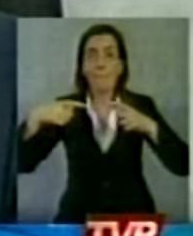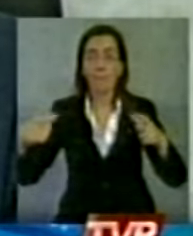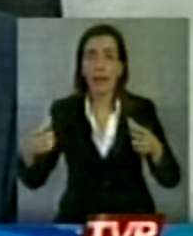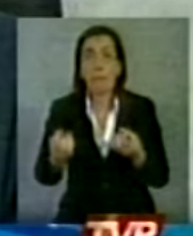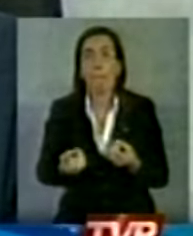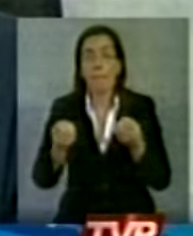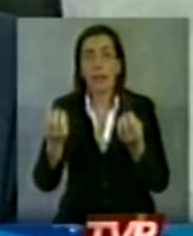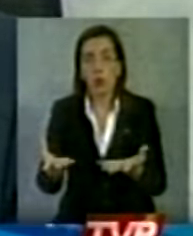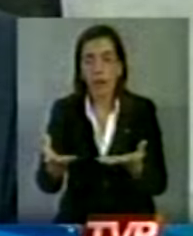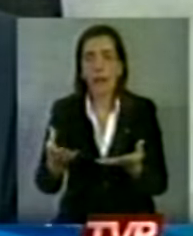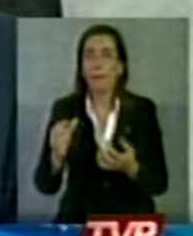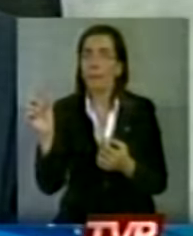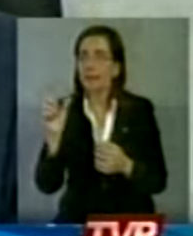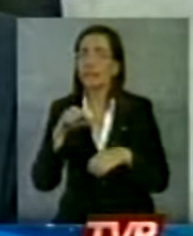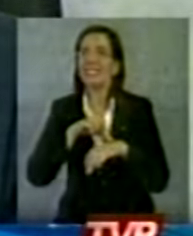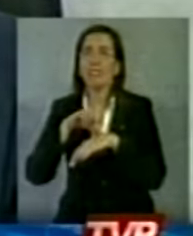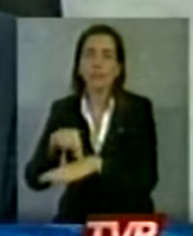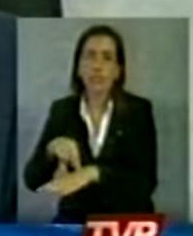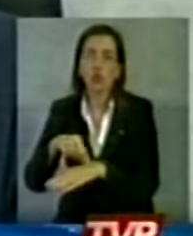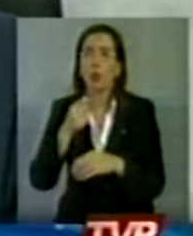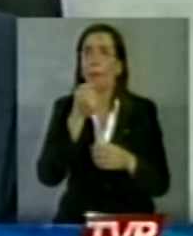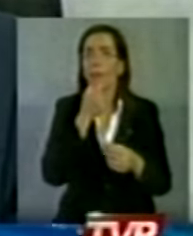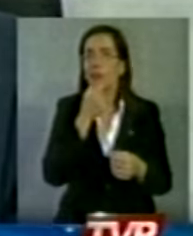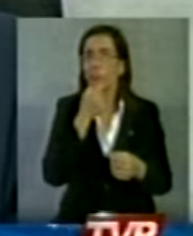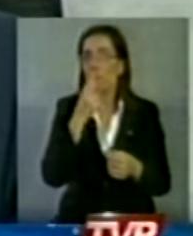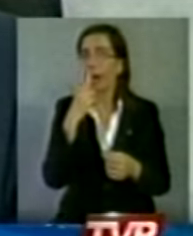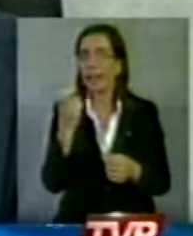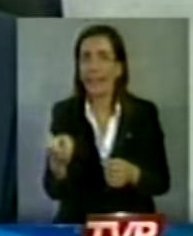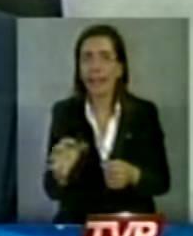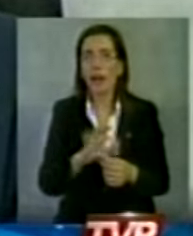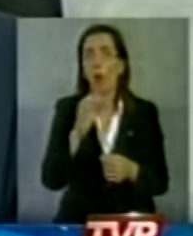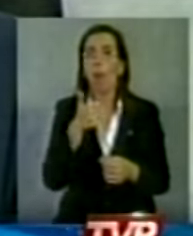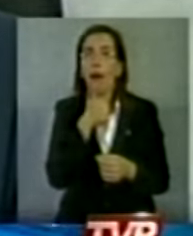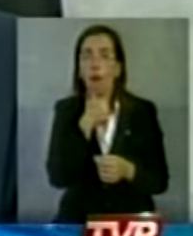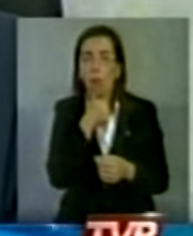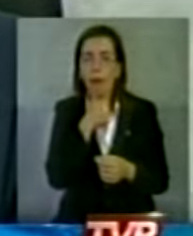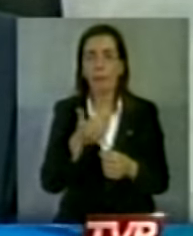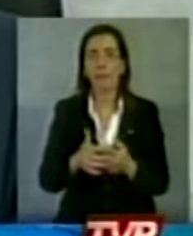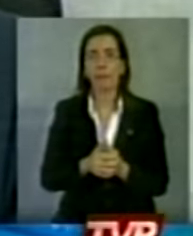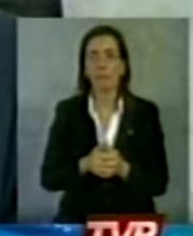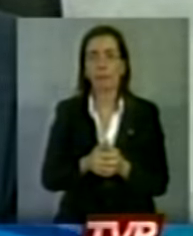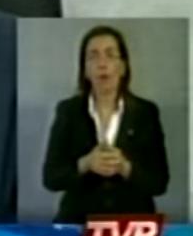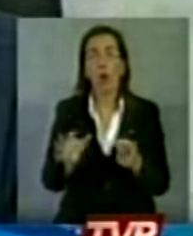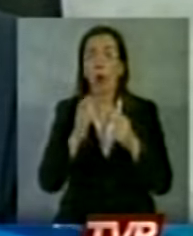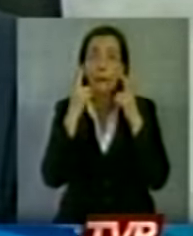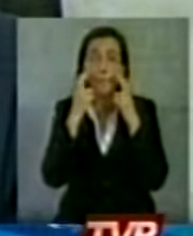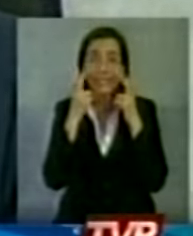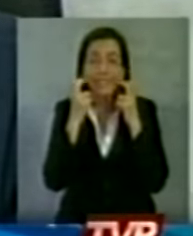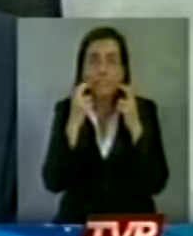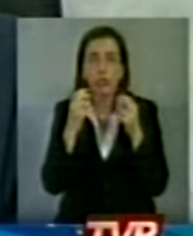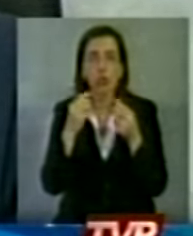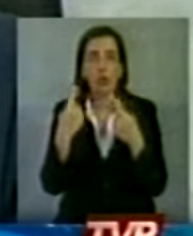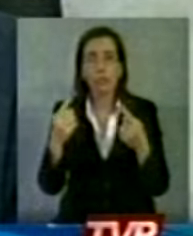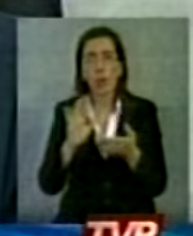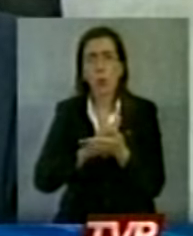la prestación de los servicios públicos asociados a la energía y el agua, la investigación y servicios de alta